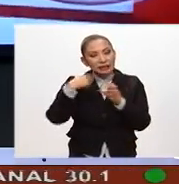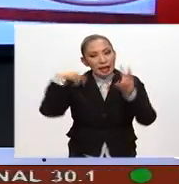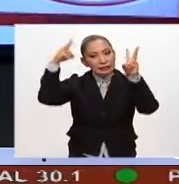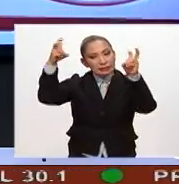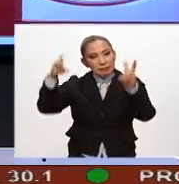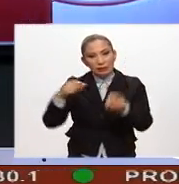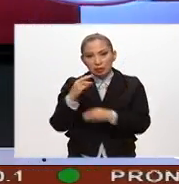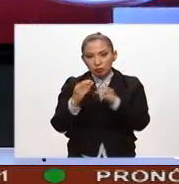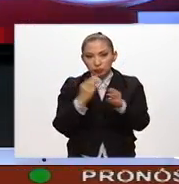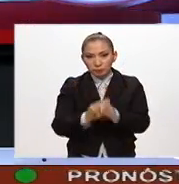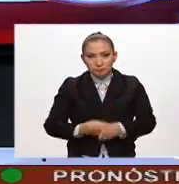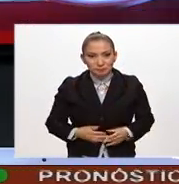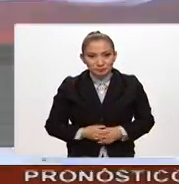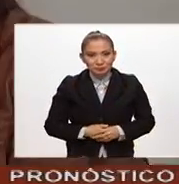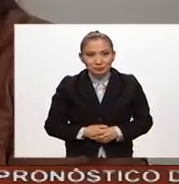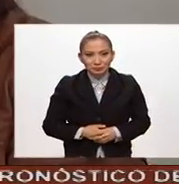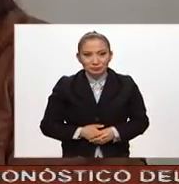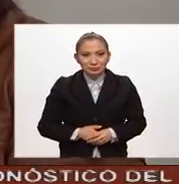casos en el mundo.